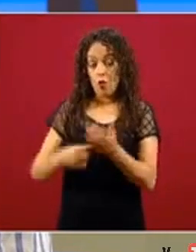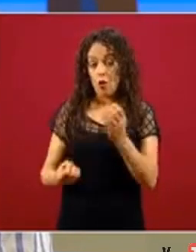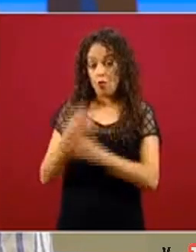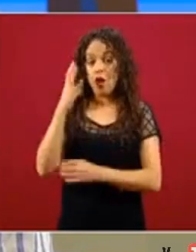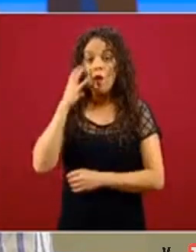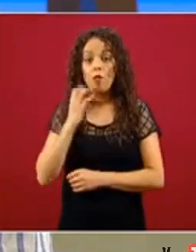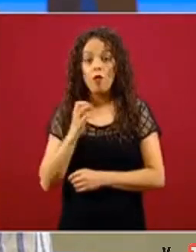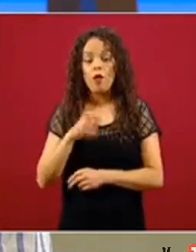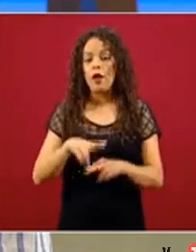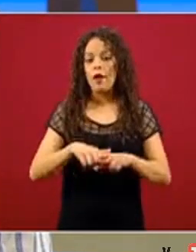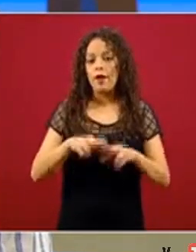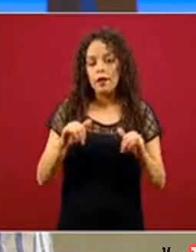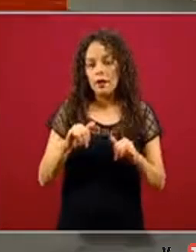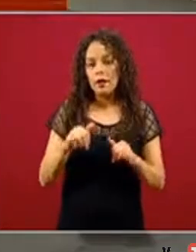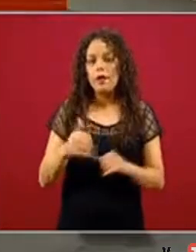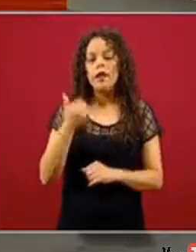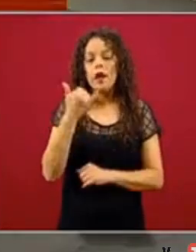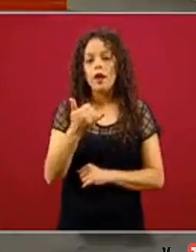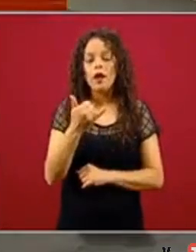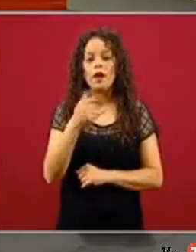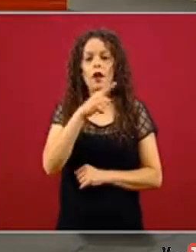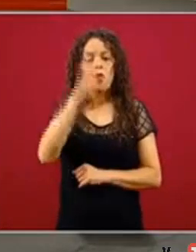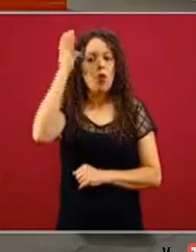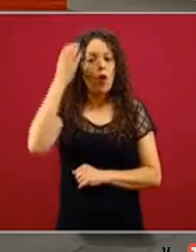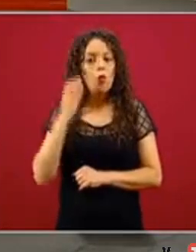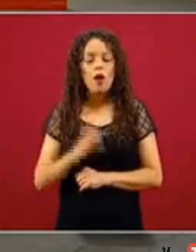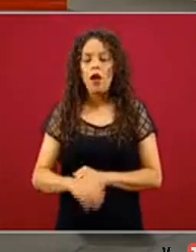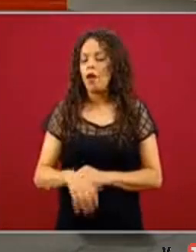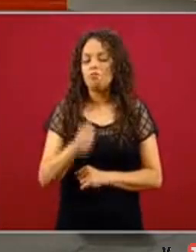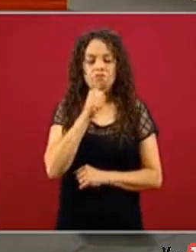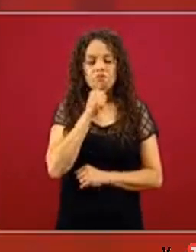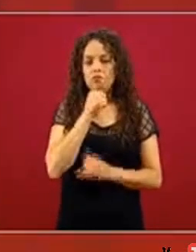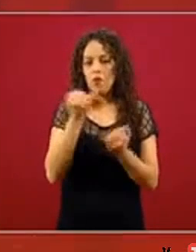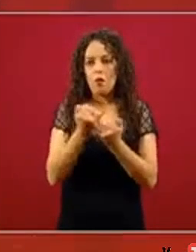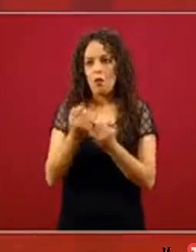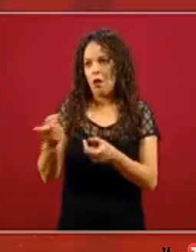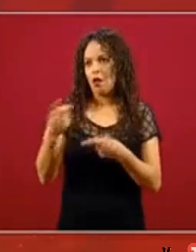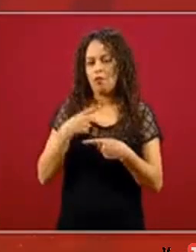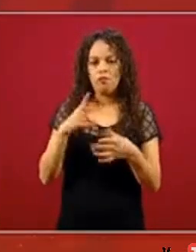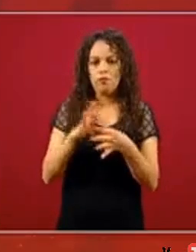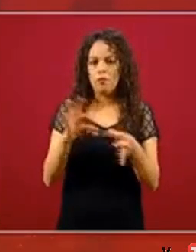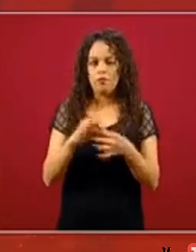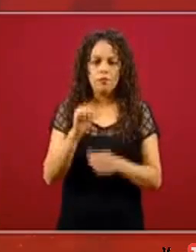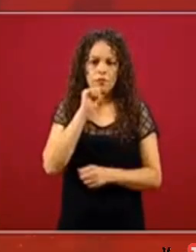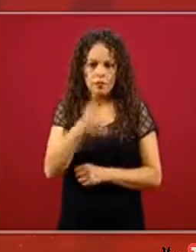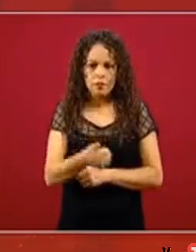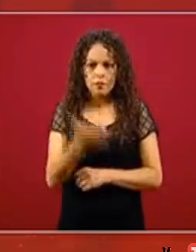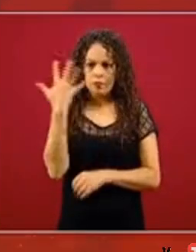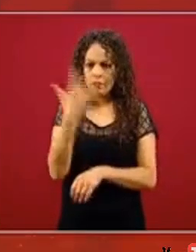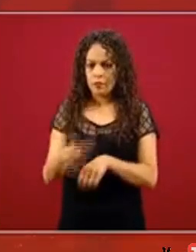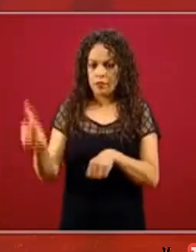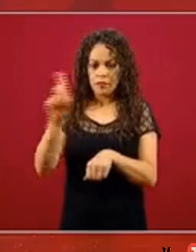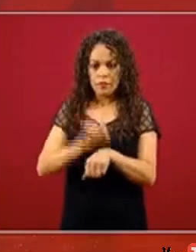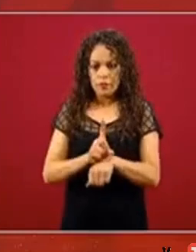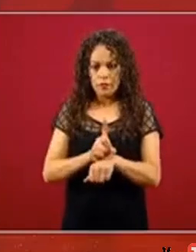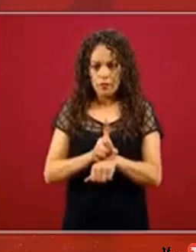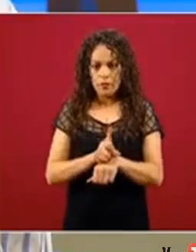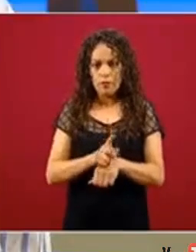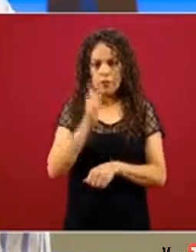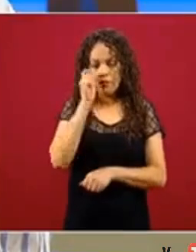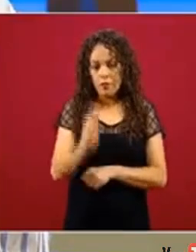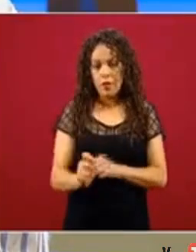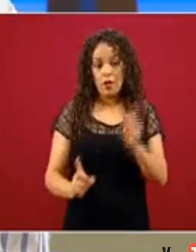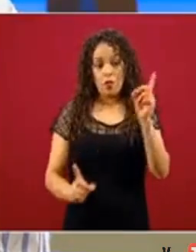de Salud de Coahuila, que son las que a lo largo de ya 10 días han tenido una proporción de casos